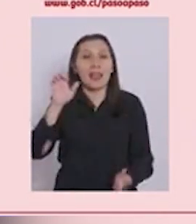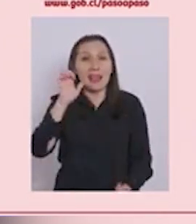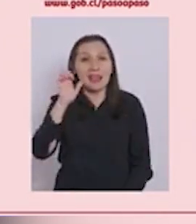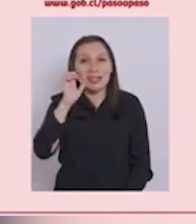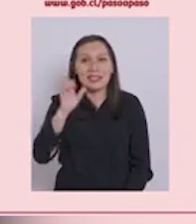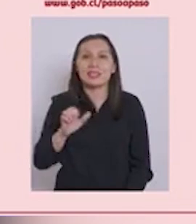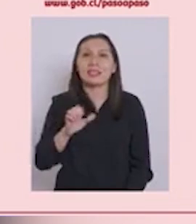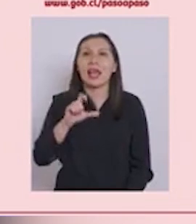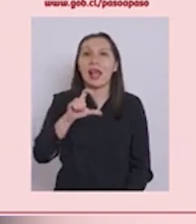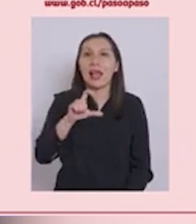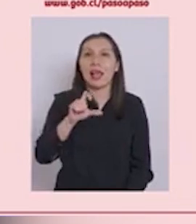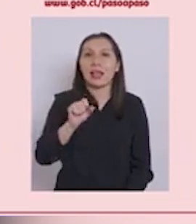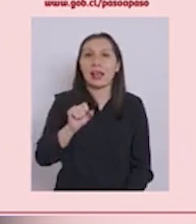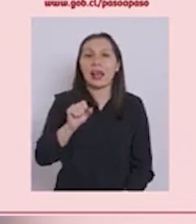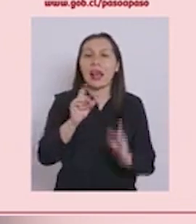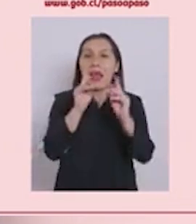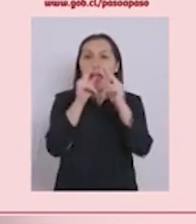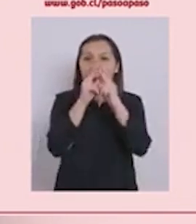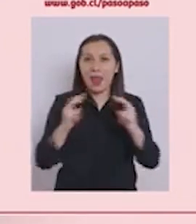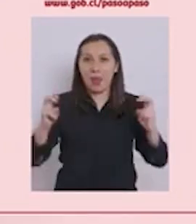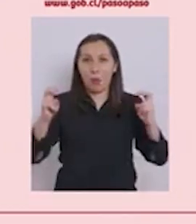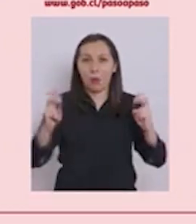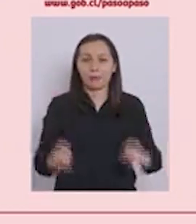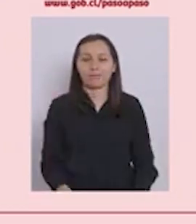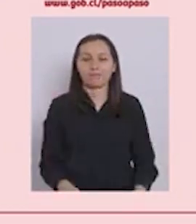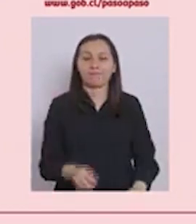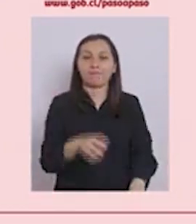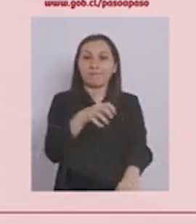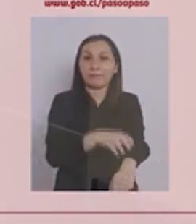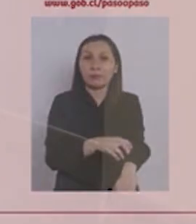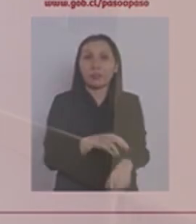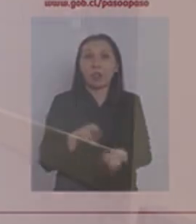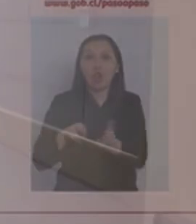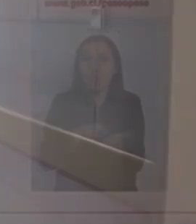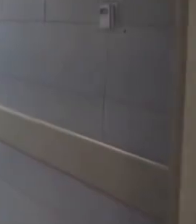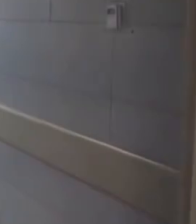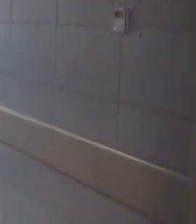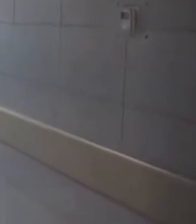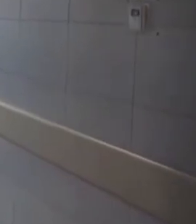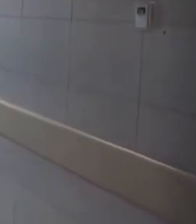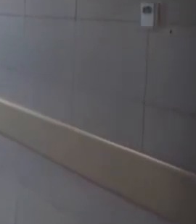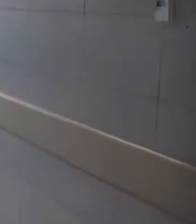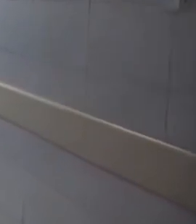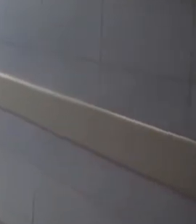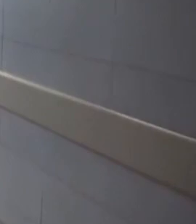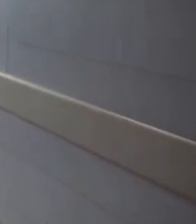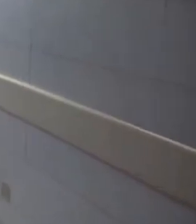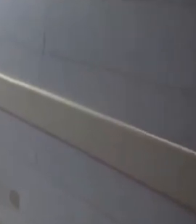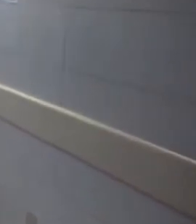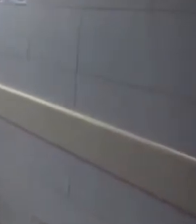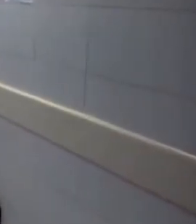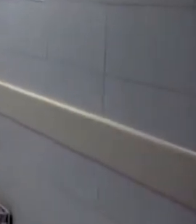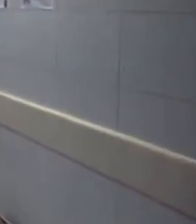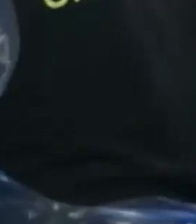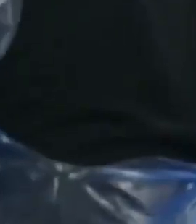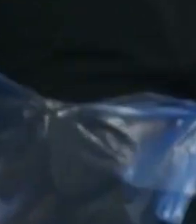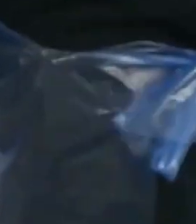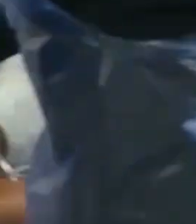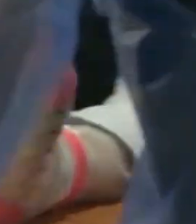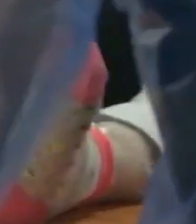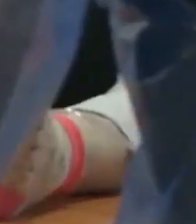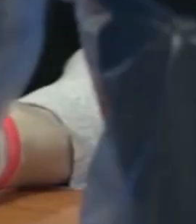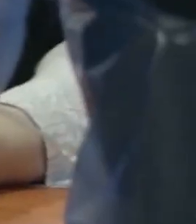el silla y carahue y en la región de los ríos marfil valdivia panguipulli